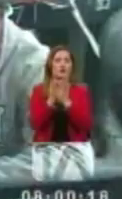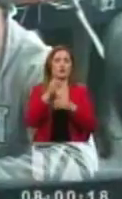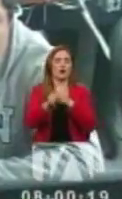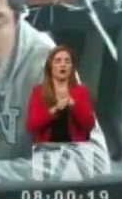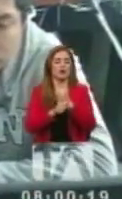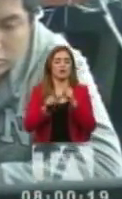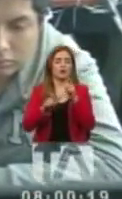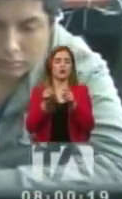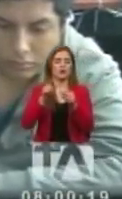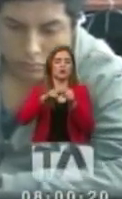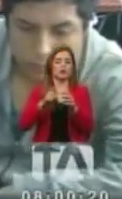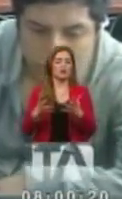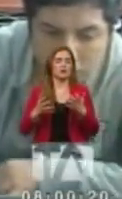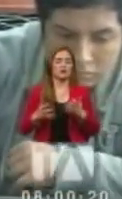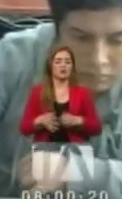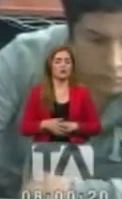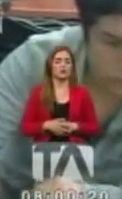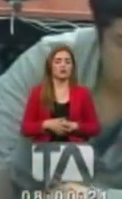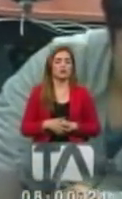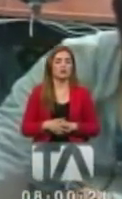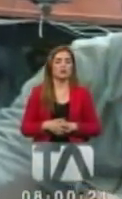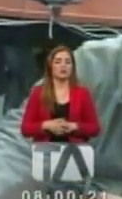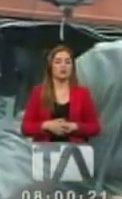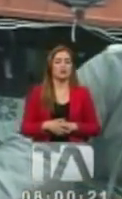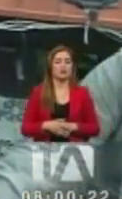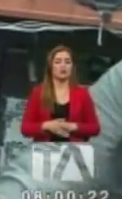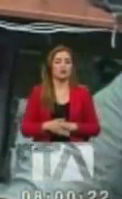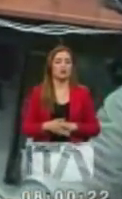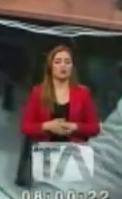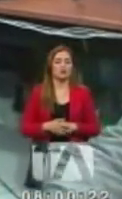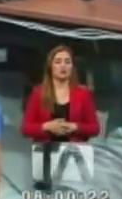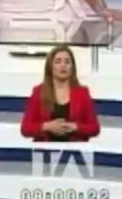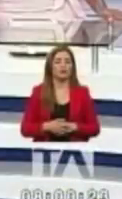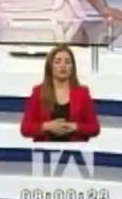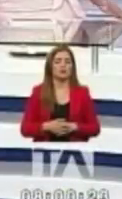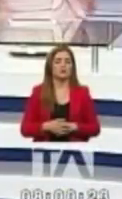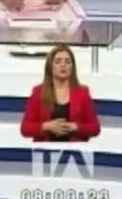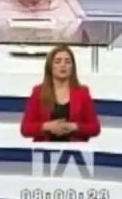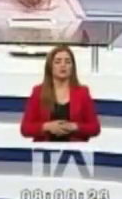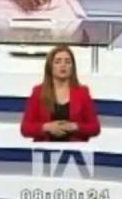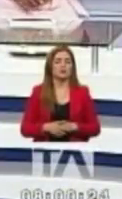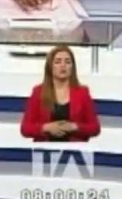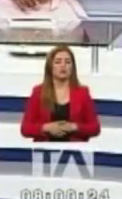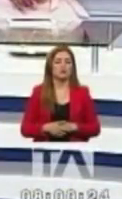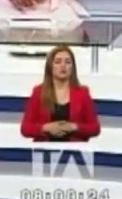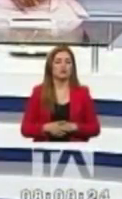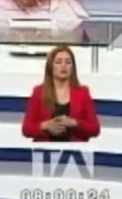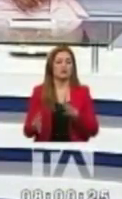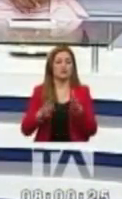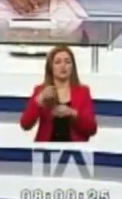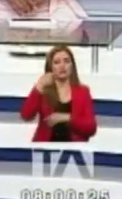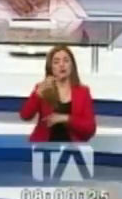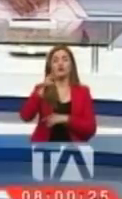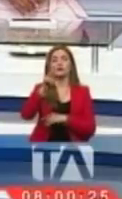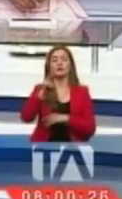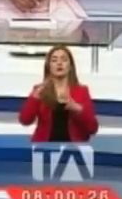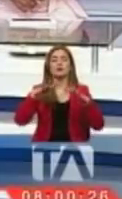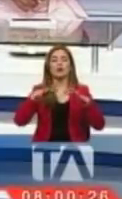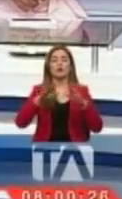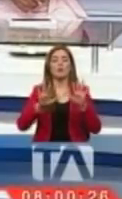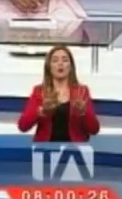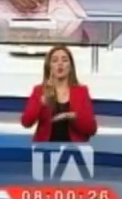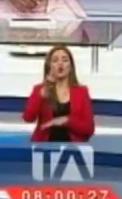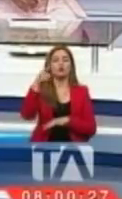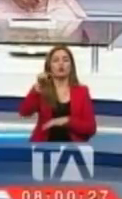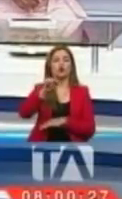todos aquellos que se inscriban helen quiñones 24 horas y el próximo 2 de septiembre alrededor de